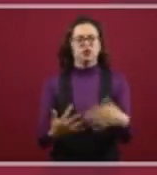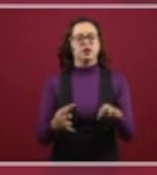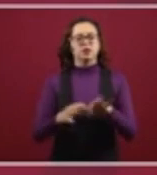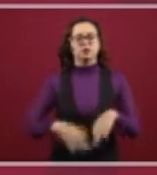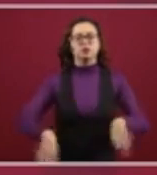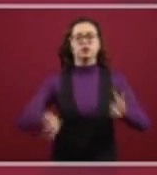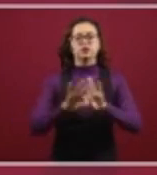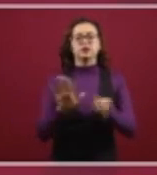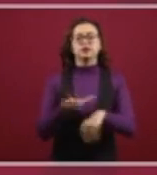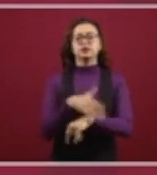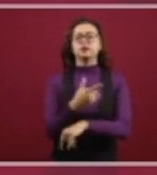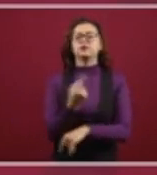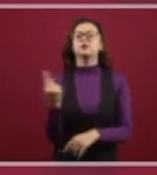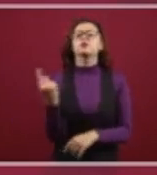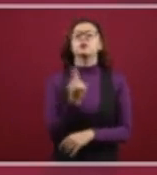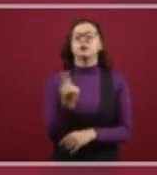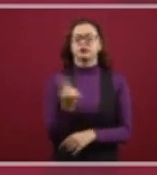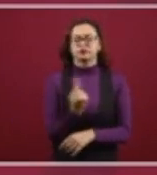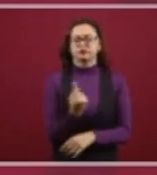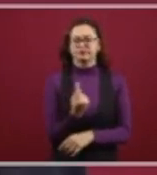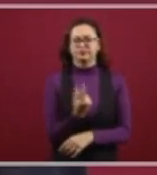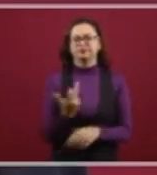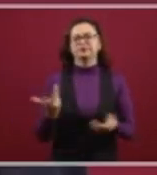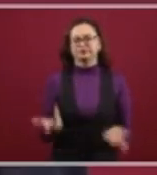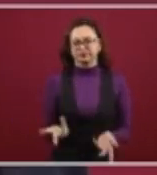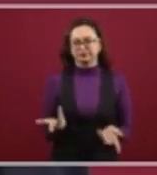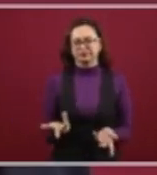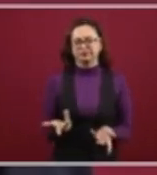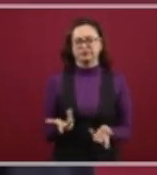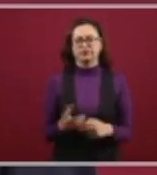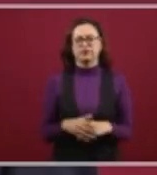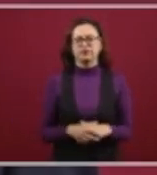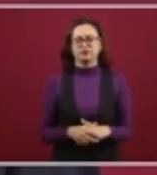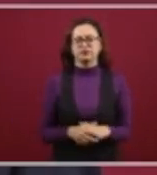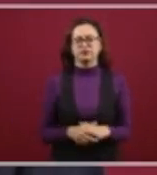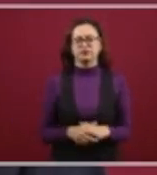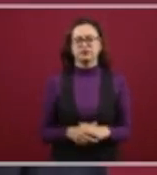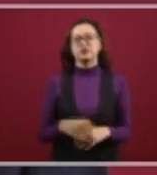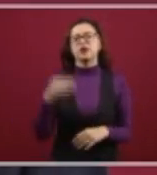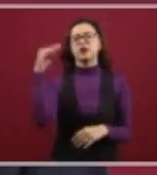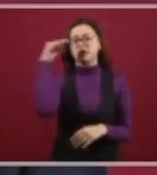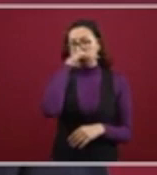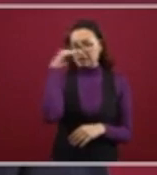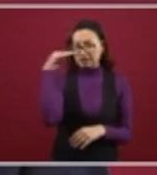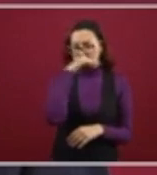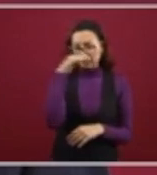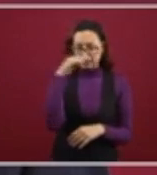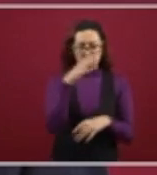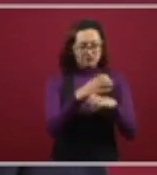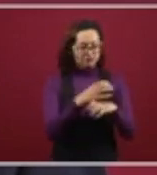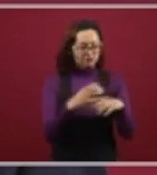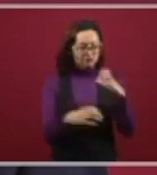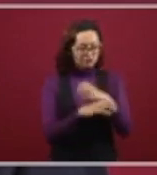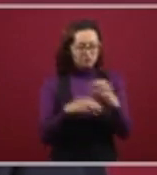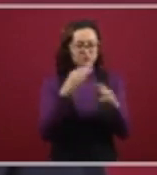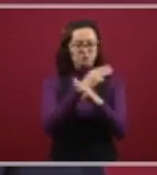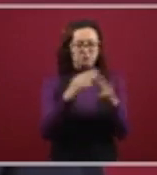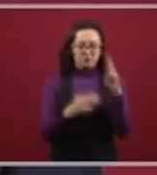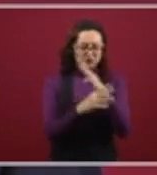porque significa entregar de manera gratuita los